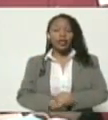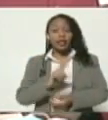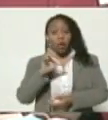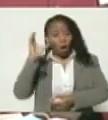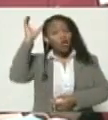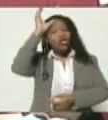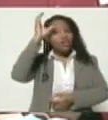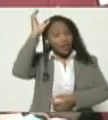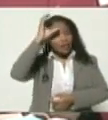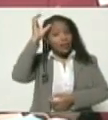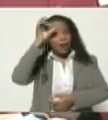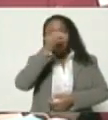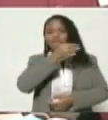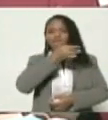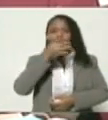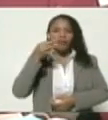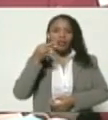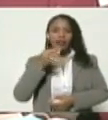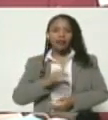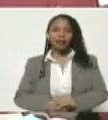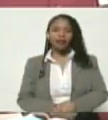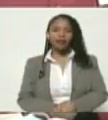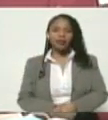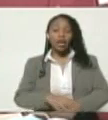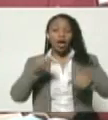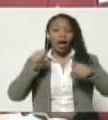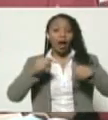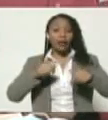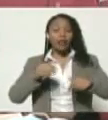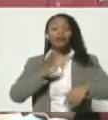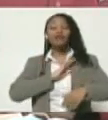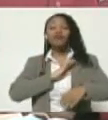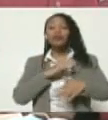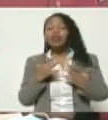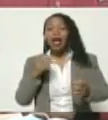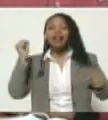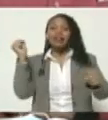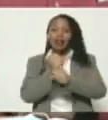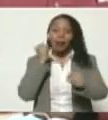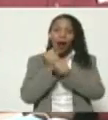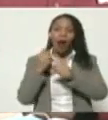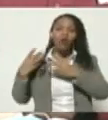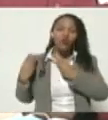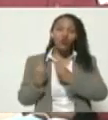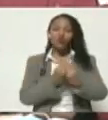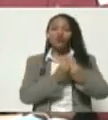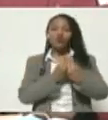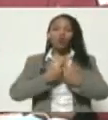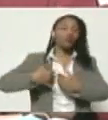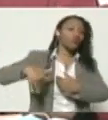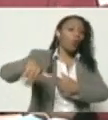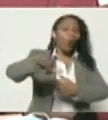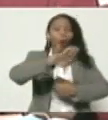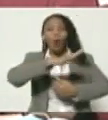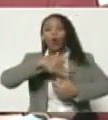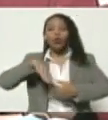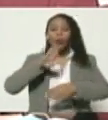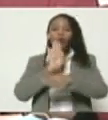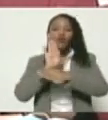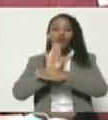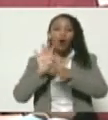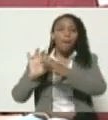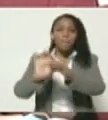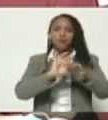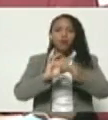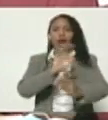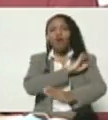conciencia extraordinaria. Aquí lo que tenemos es que trabajar todos juntos por preservar la unidad